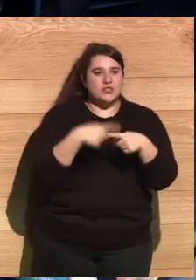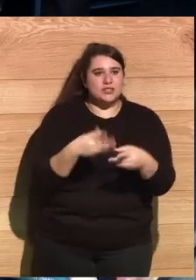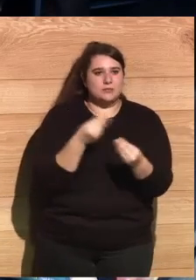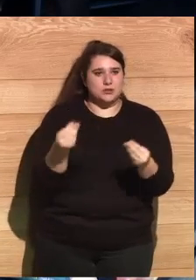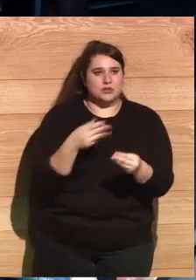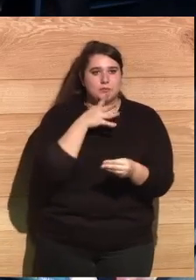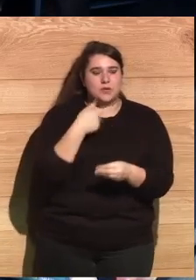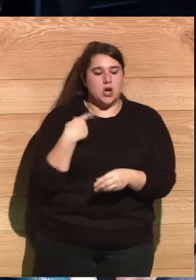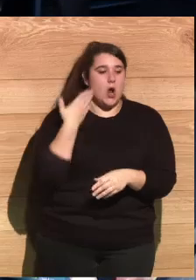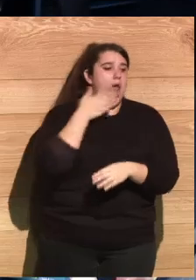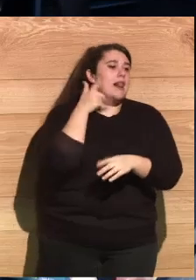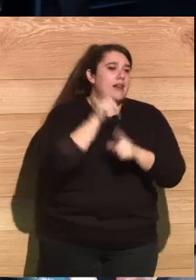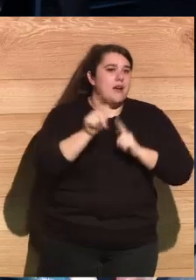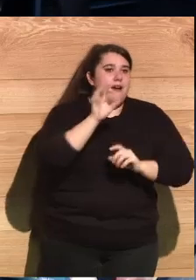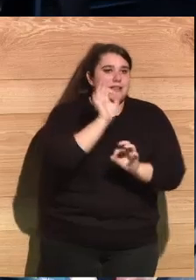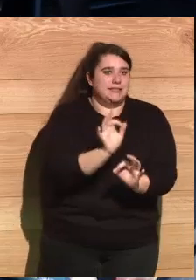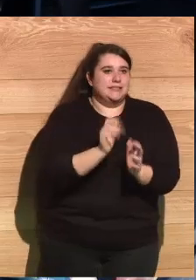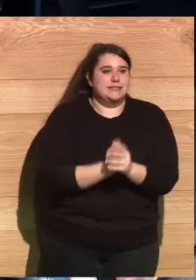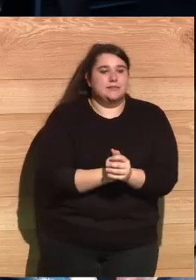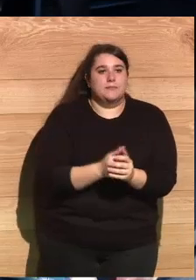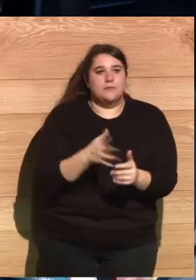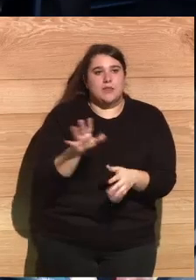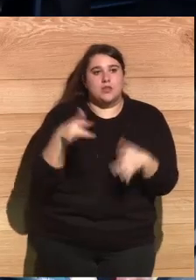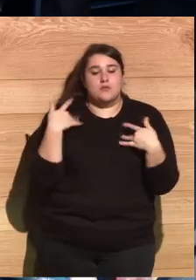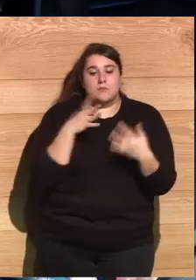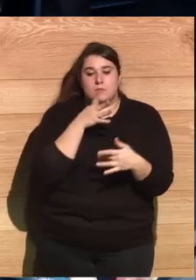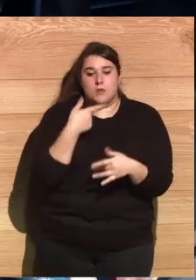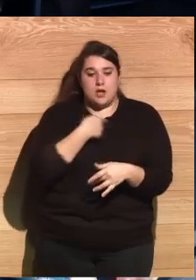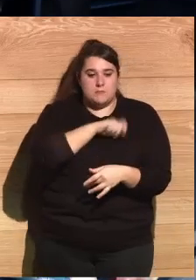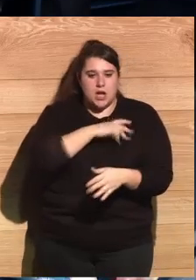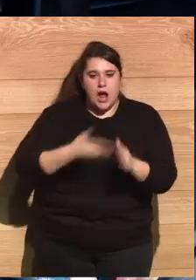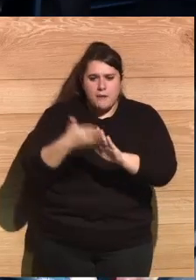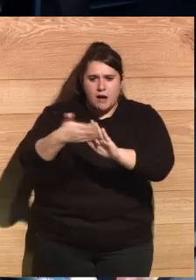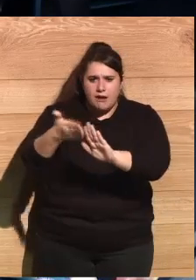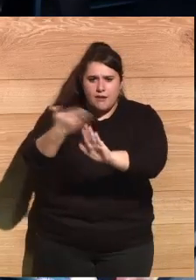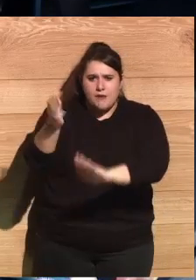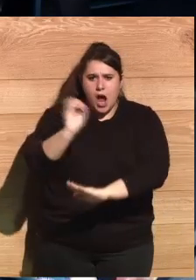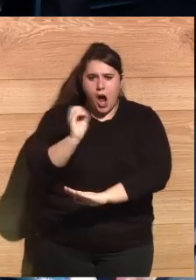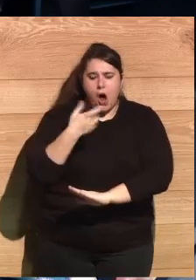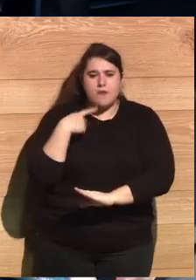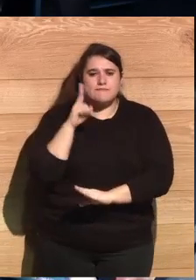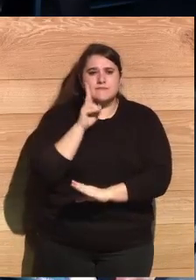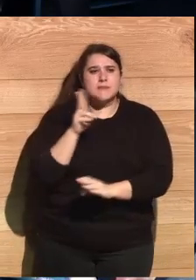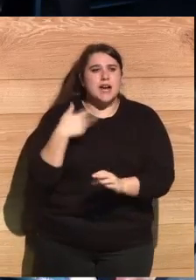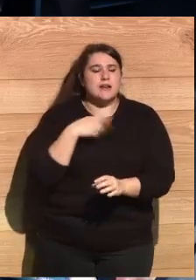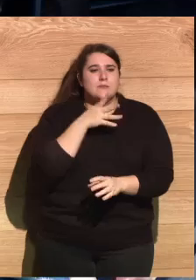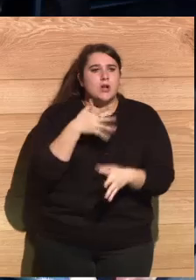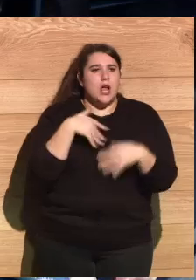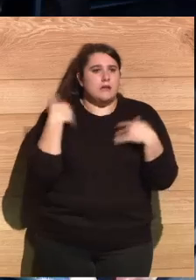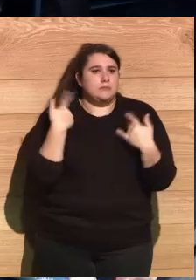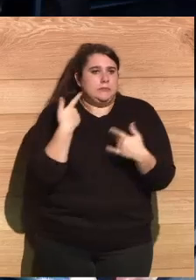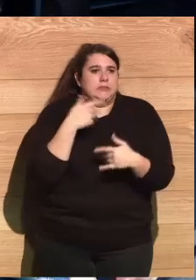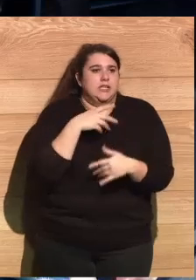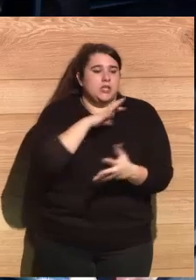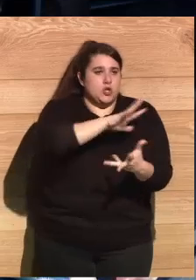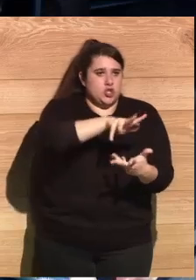esa ausencia, de estar lejos. Te sorprendes de cómo va de rápido España o de las vertientes emocionales que tienen